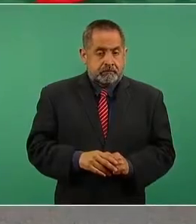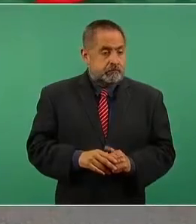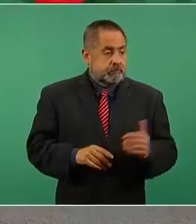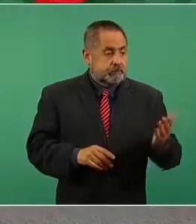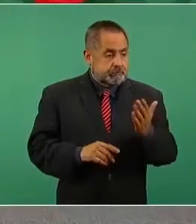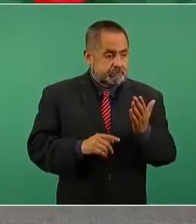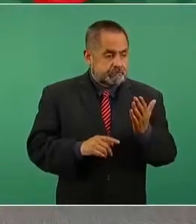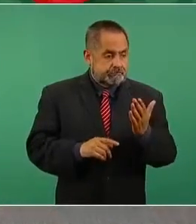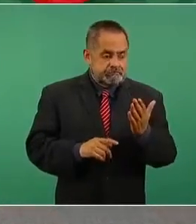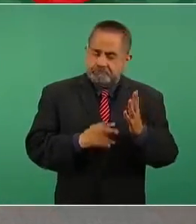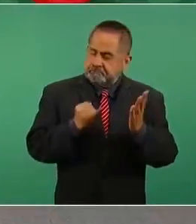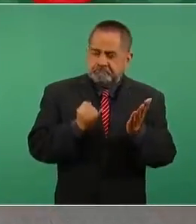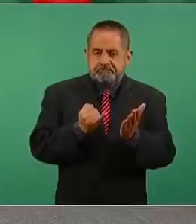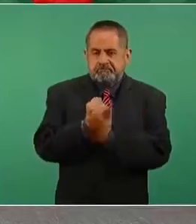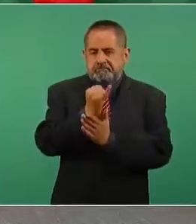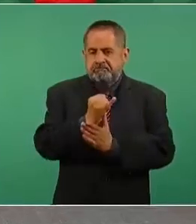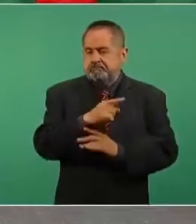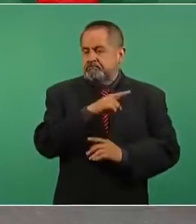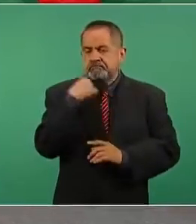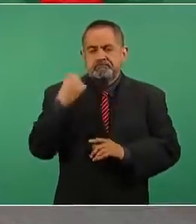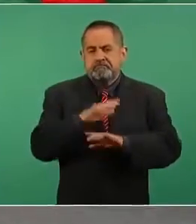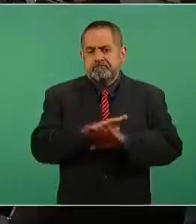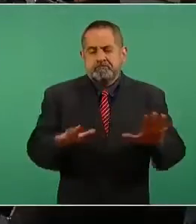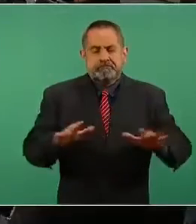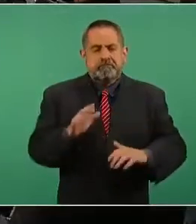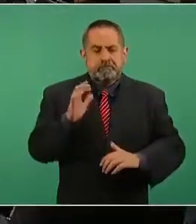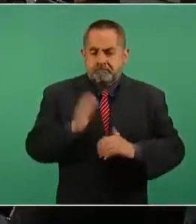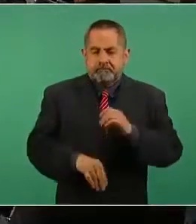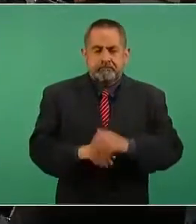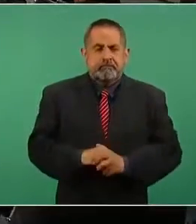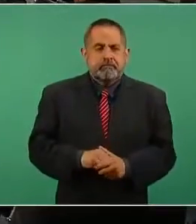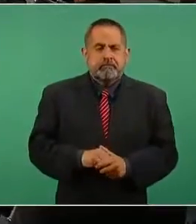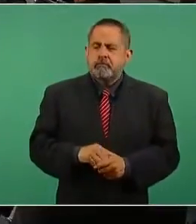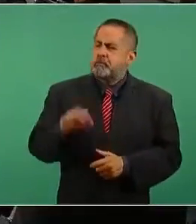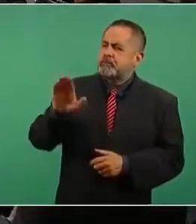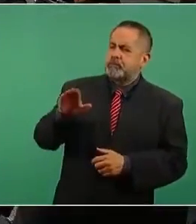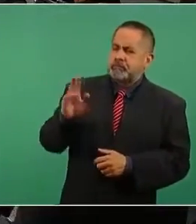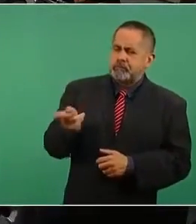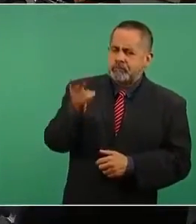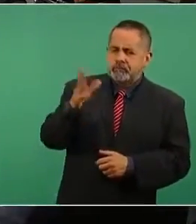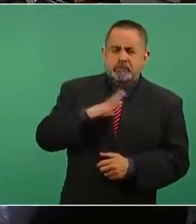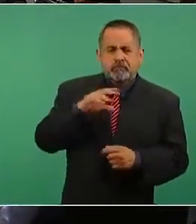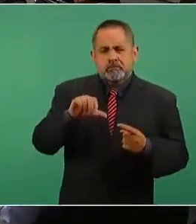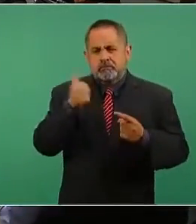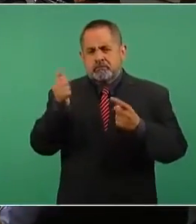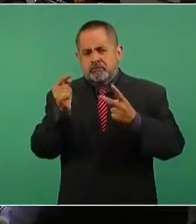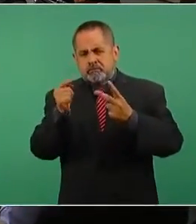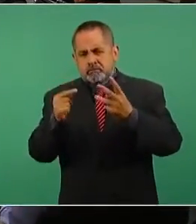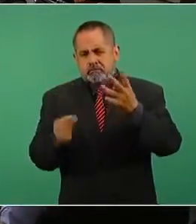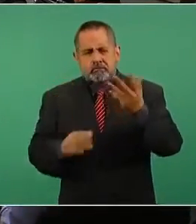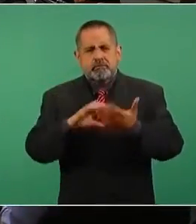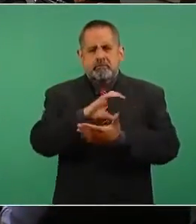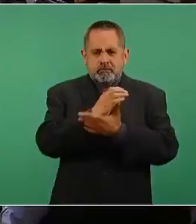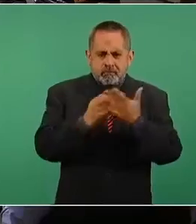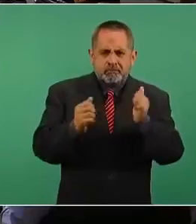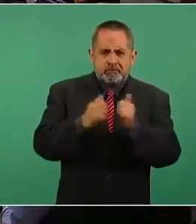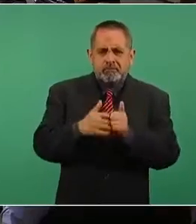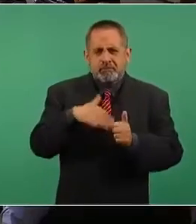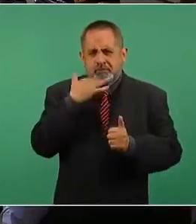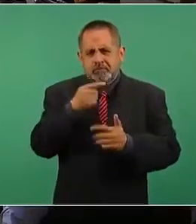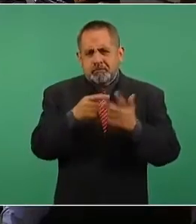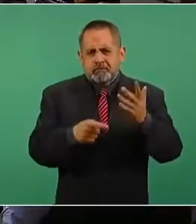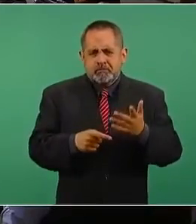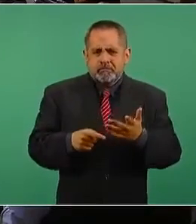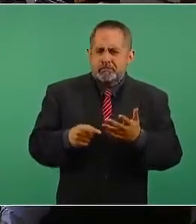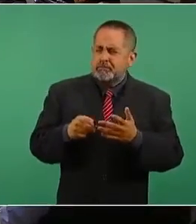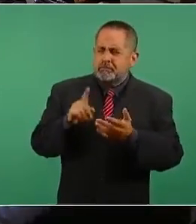Tomamos esa decisión. ¿No hay otros negocios de Odebrecht similares que estén Sí, seguramente. con contratos leoninos y